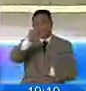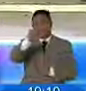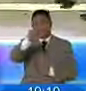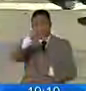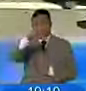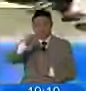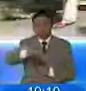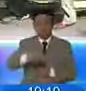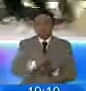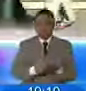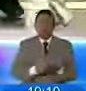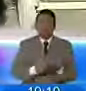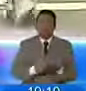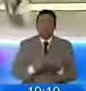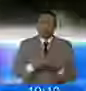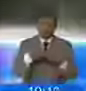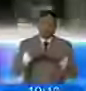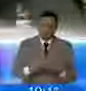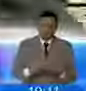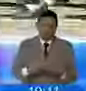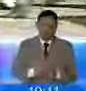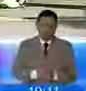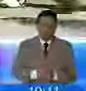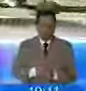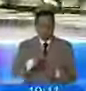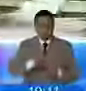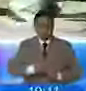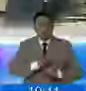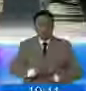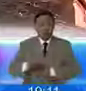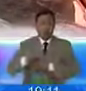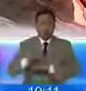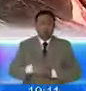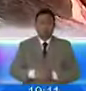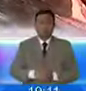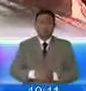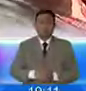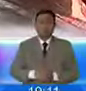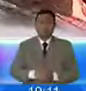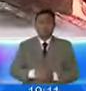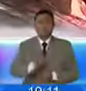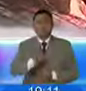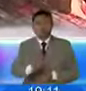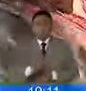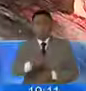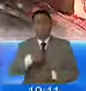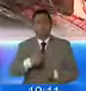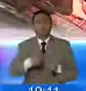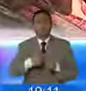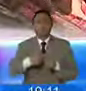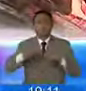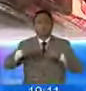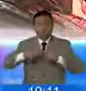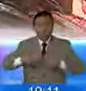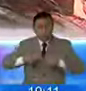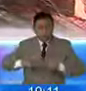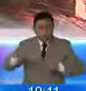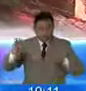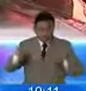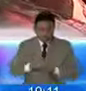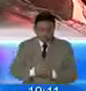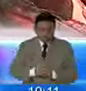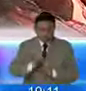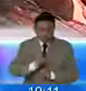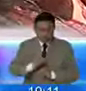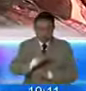informal que mantuvo con docentes jubilados, efectuó ofrecimientos. Vamos a estudiar todo el tema para encontrar la solución. Y créanme,